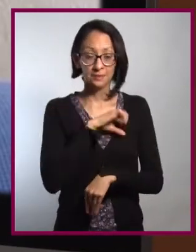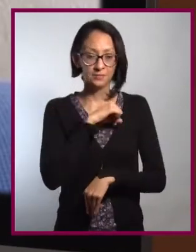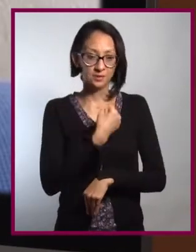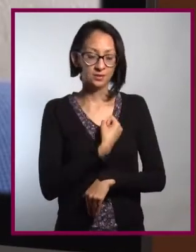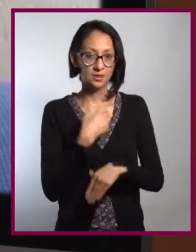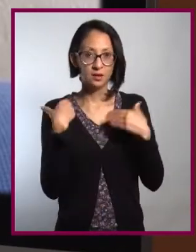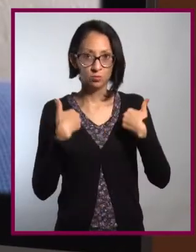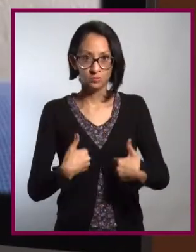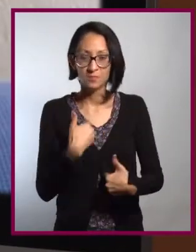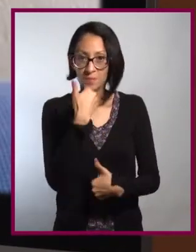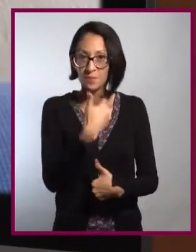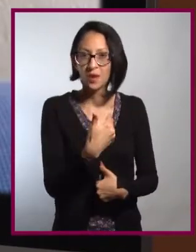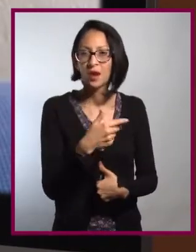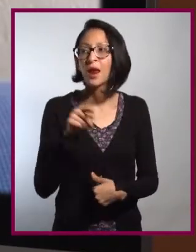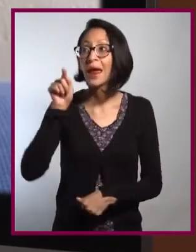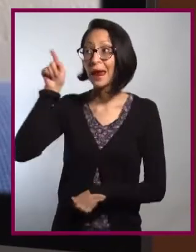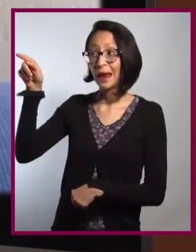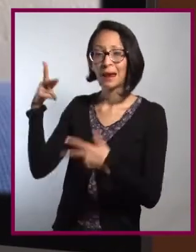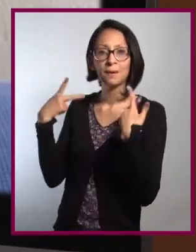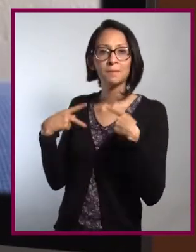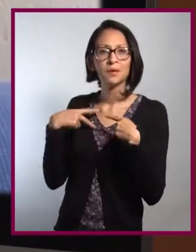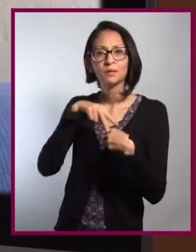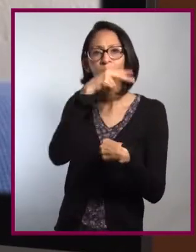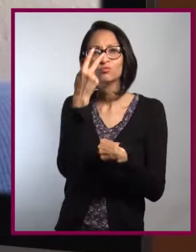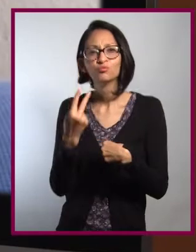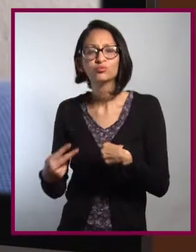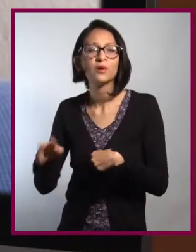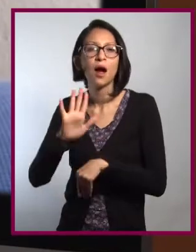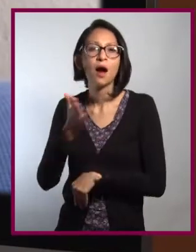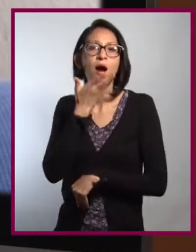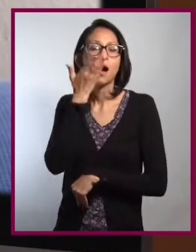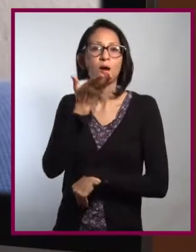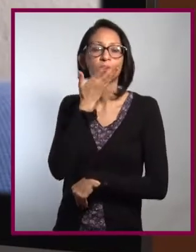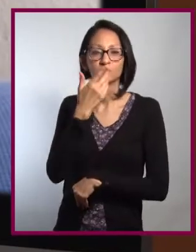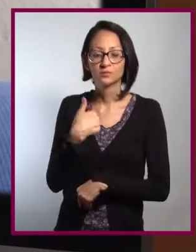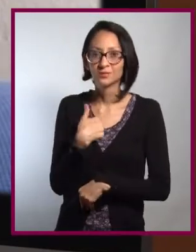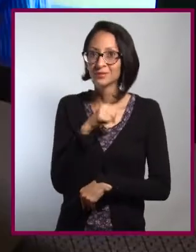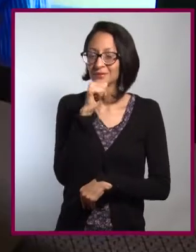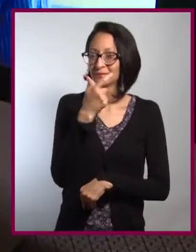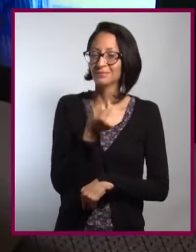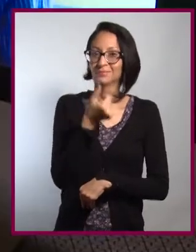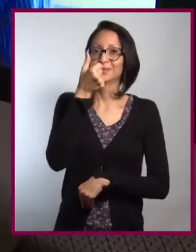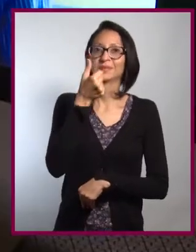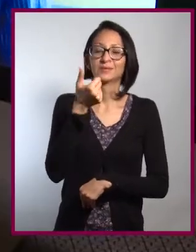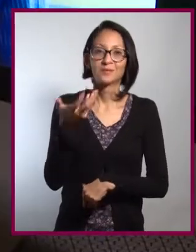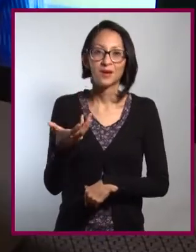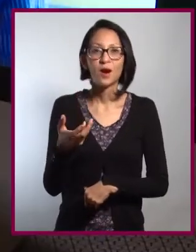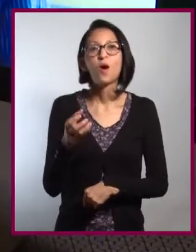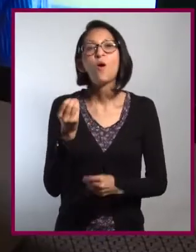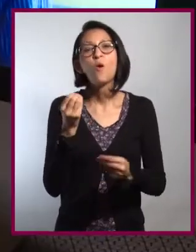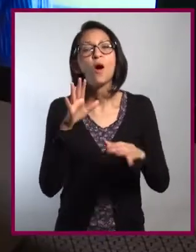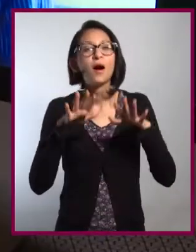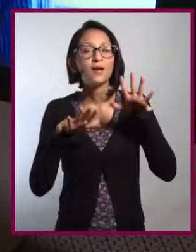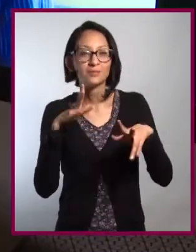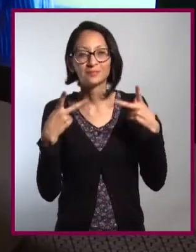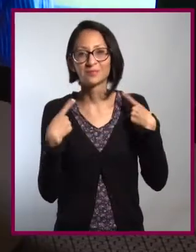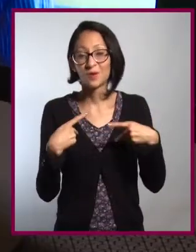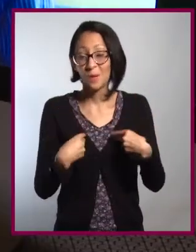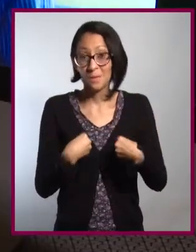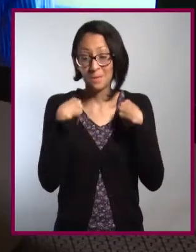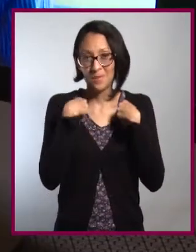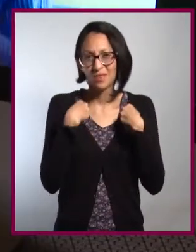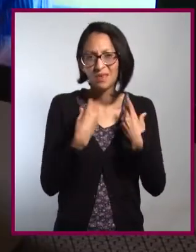persona que se dedica al alpinismo o que simplemente se dedica a hacer su vida normal sin hacer ejercicio o exponerse a este tipo